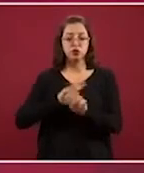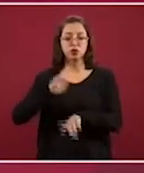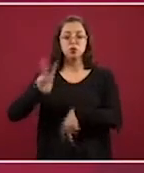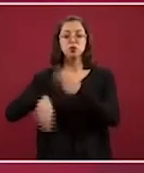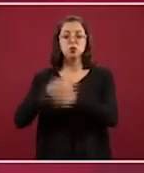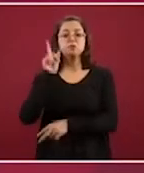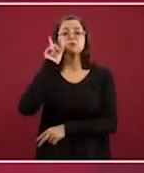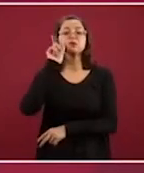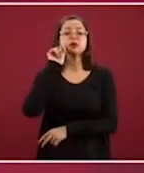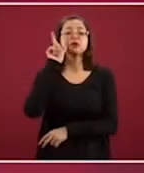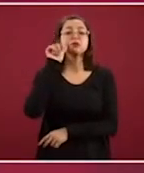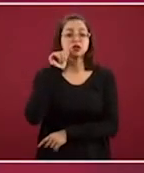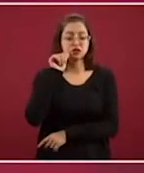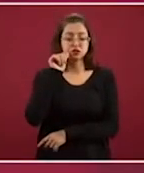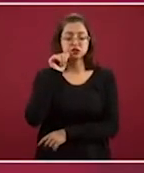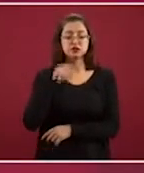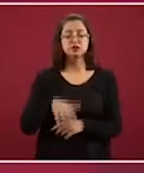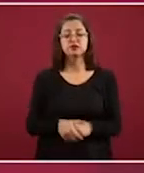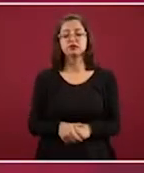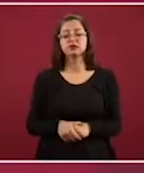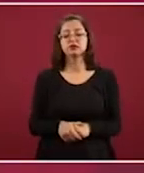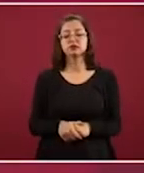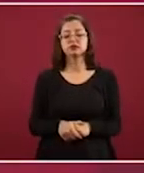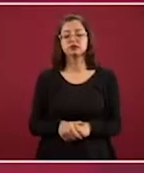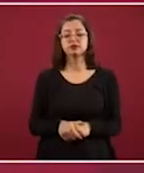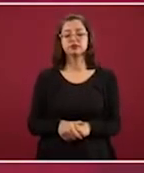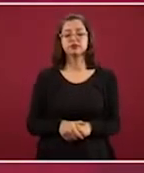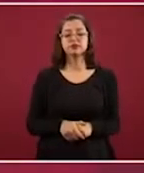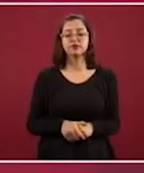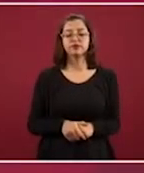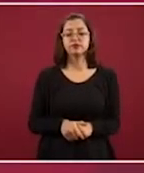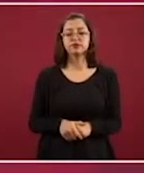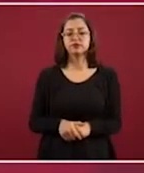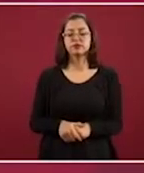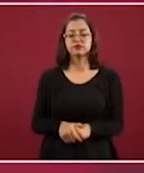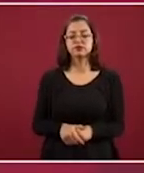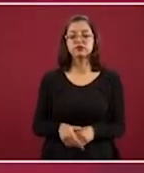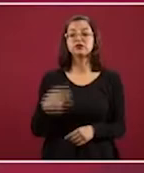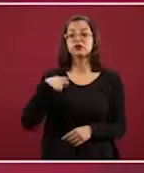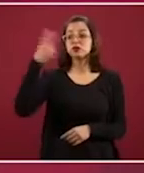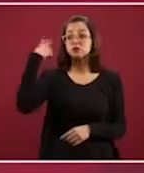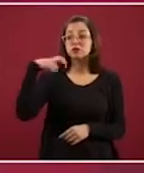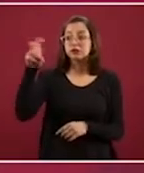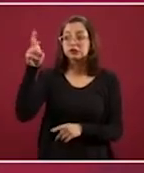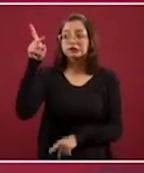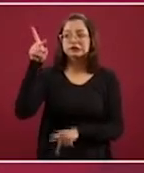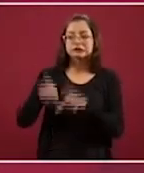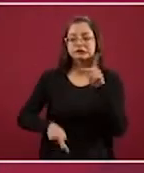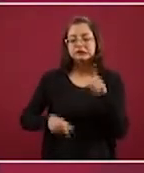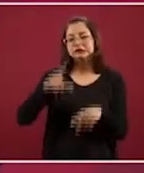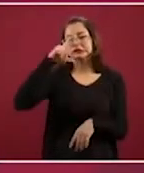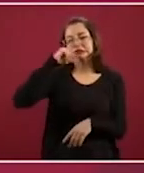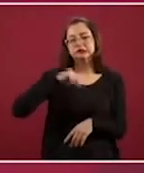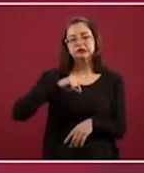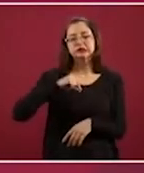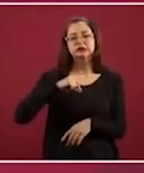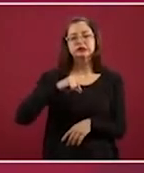pasado mañana. Suspendí mi viaje,